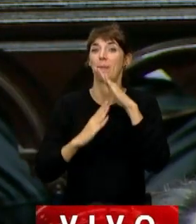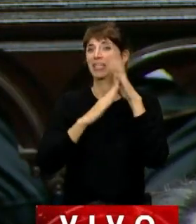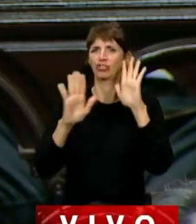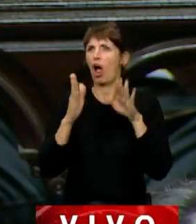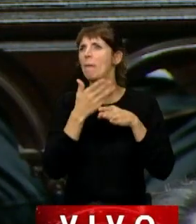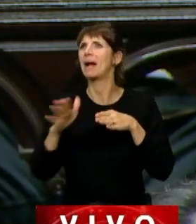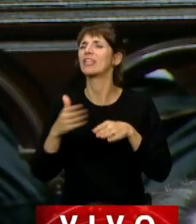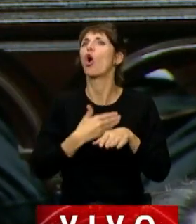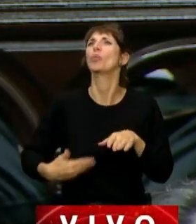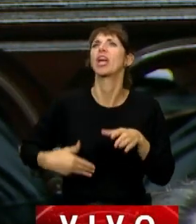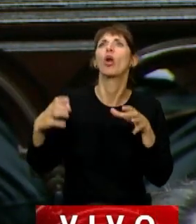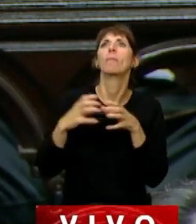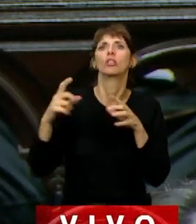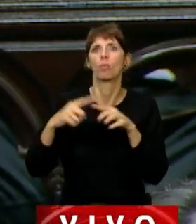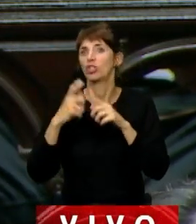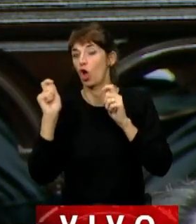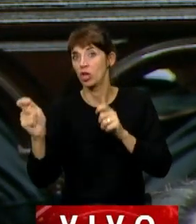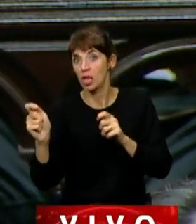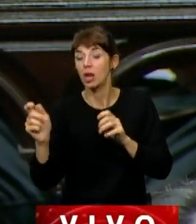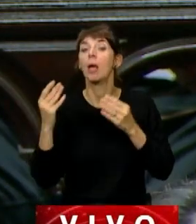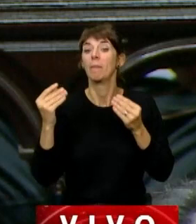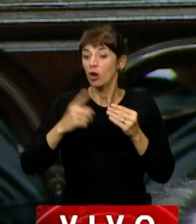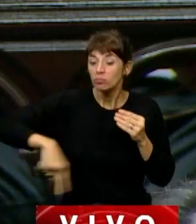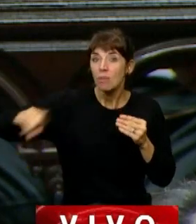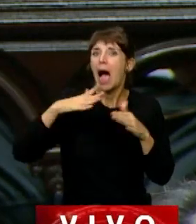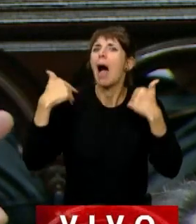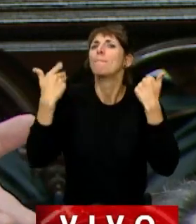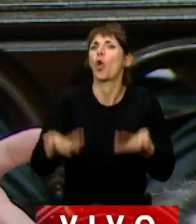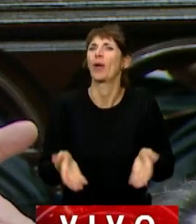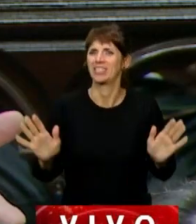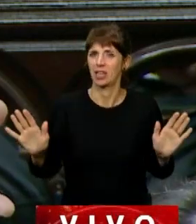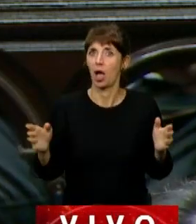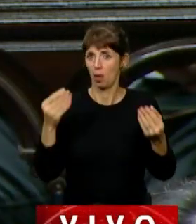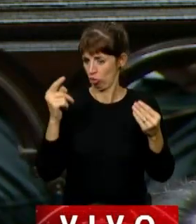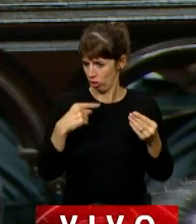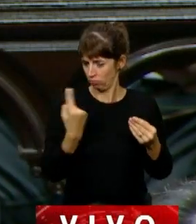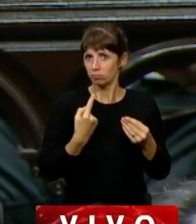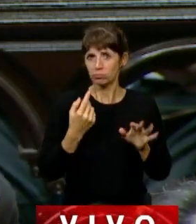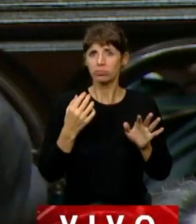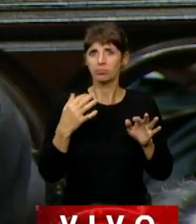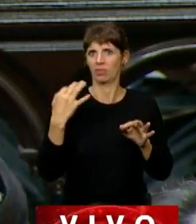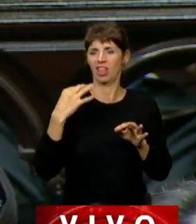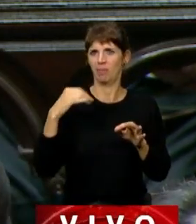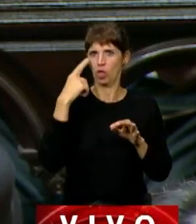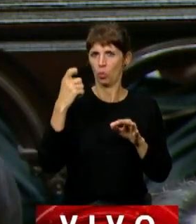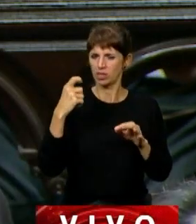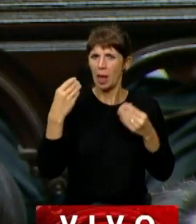gestión de gobierno, puedan tratar de aprovechar al máximo, porque nosotros nos tenemos que dar cuenta que arrancamos con mucha